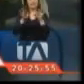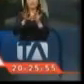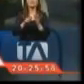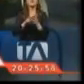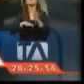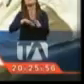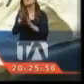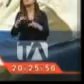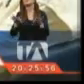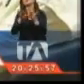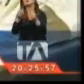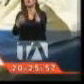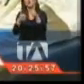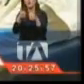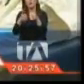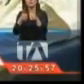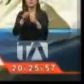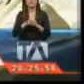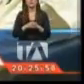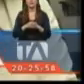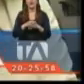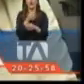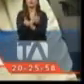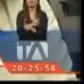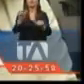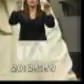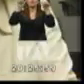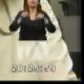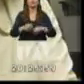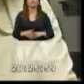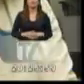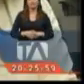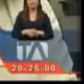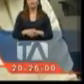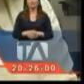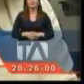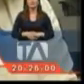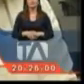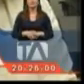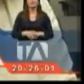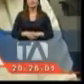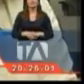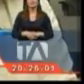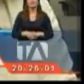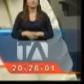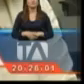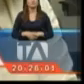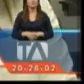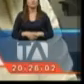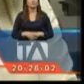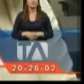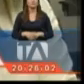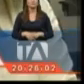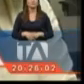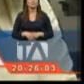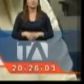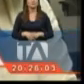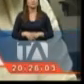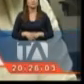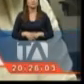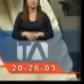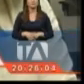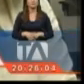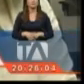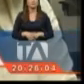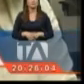más importante, es la devolución de la autonomía. No creo que se le ha dado a las universidades privadas toda la